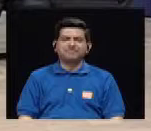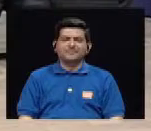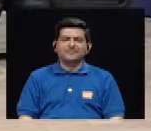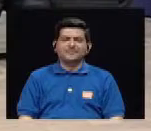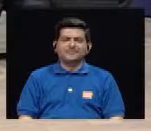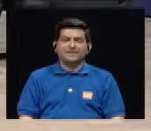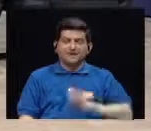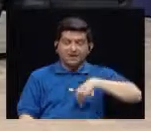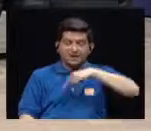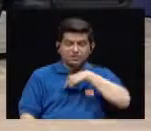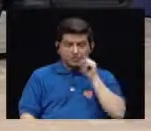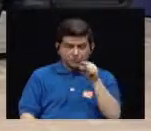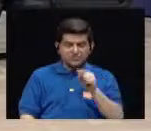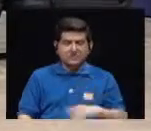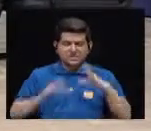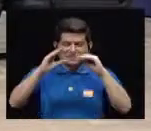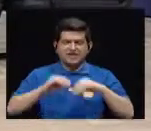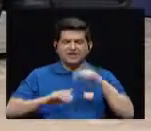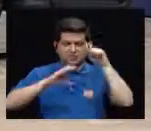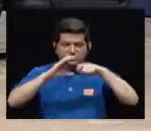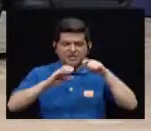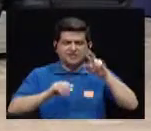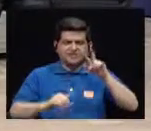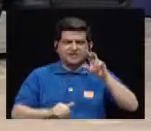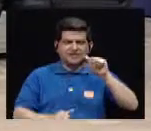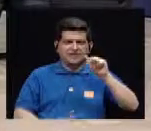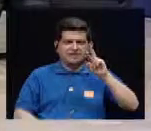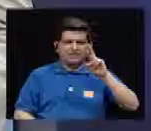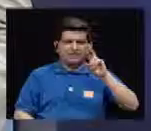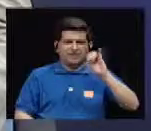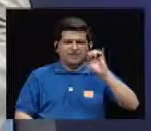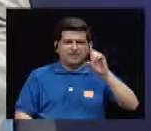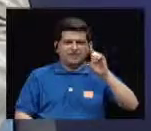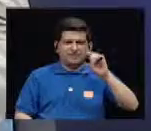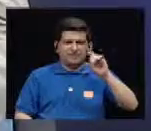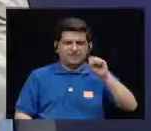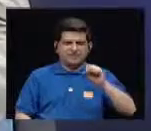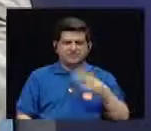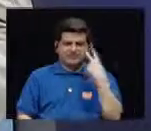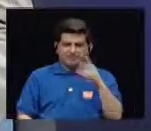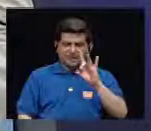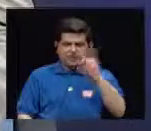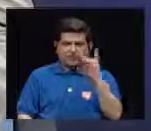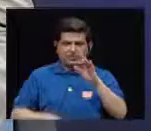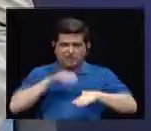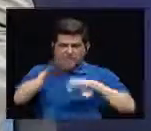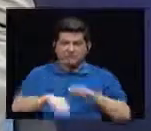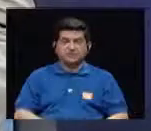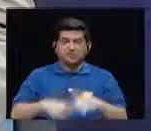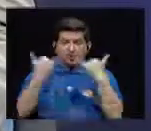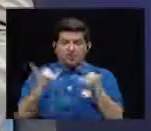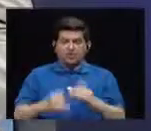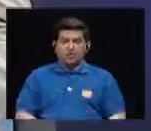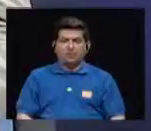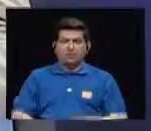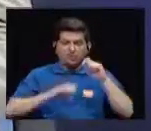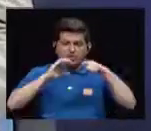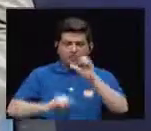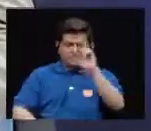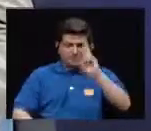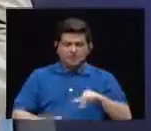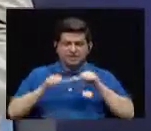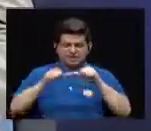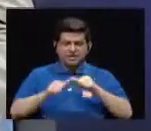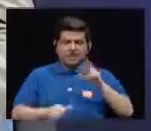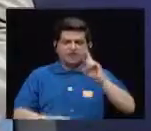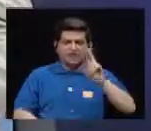llegó, estuvimos esa noche en el cine de variedades viendo El Octavo Paso. Vamos a nuestra sección Cinético y